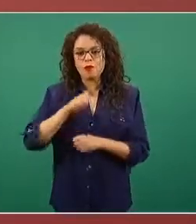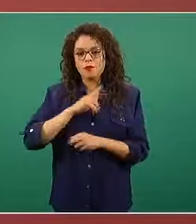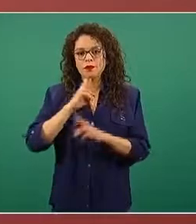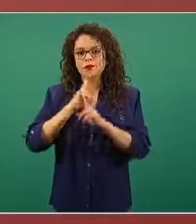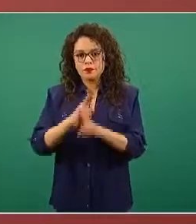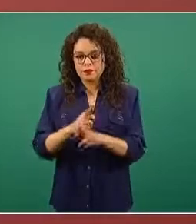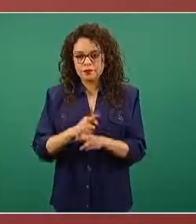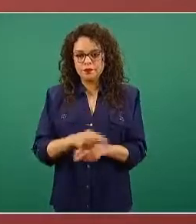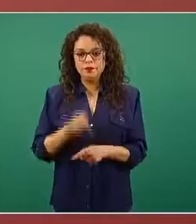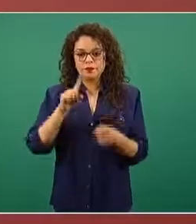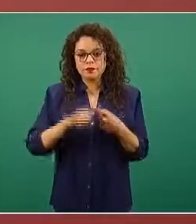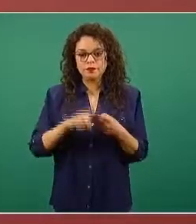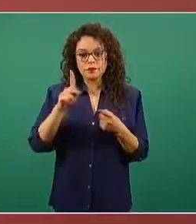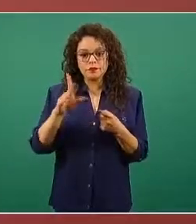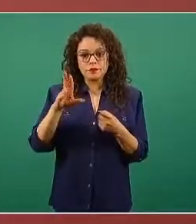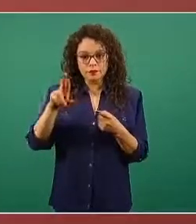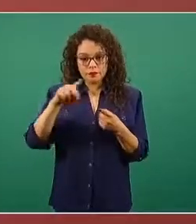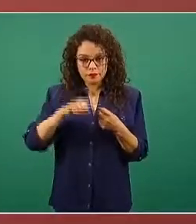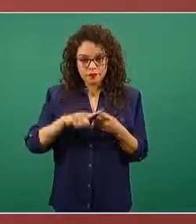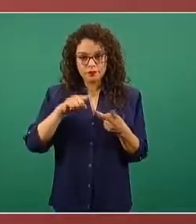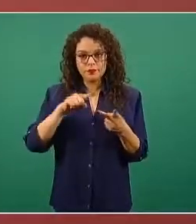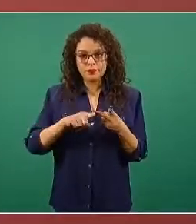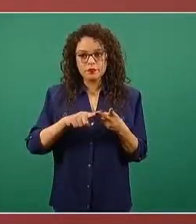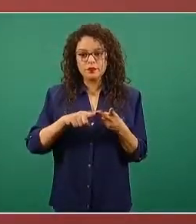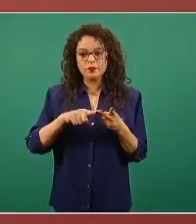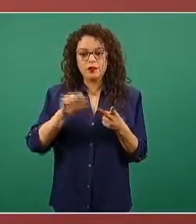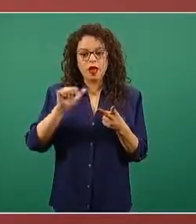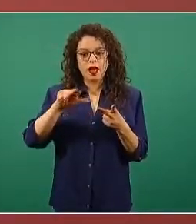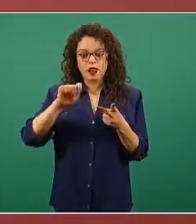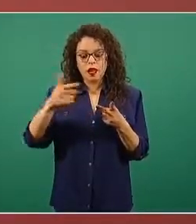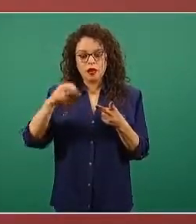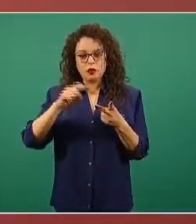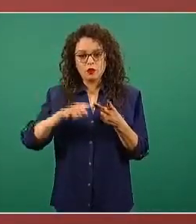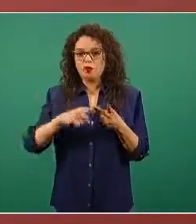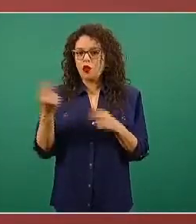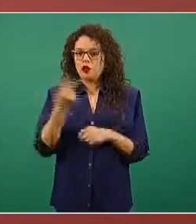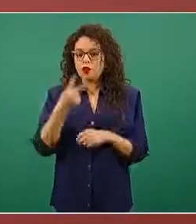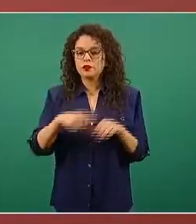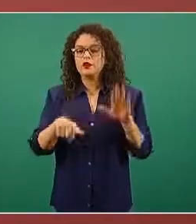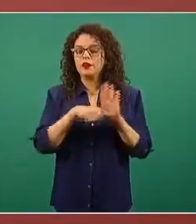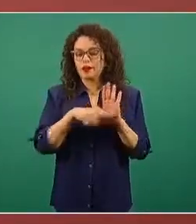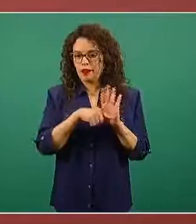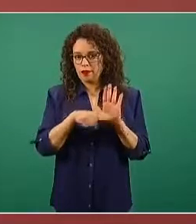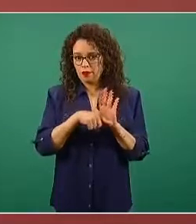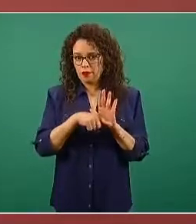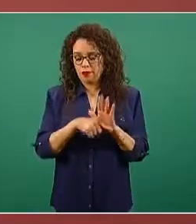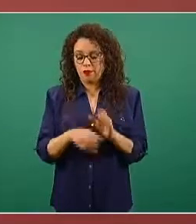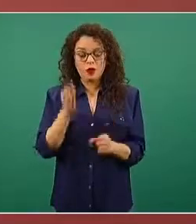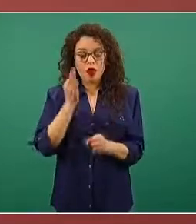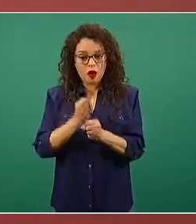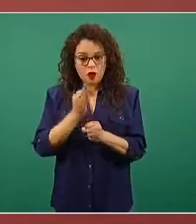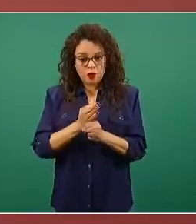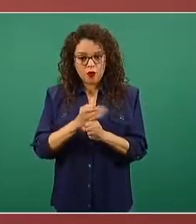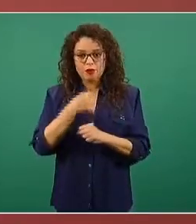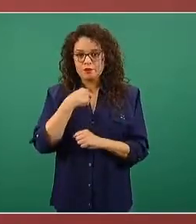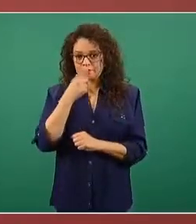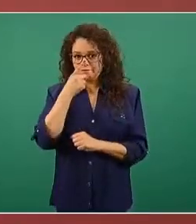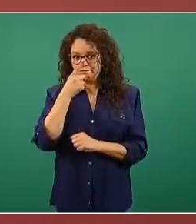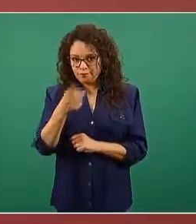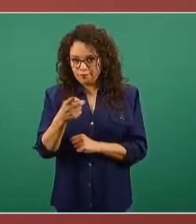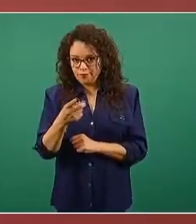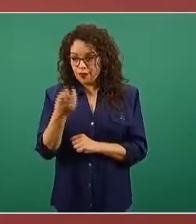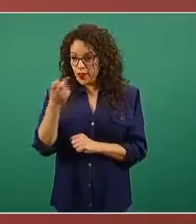prueba rápida como la PCR resultaron negativas. Yo en este momento, por ese elemento